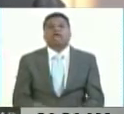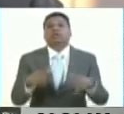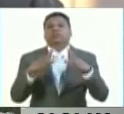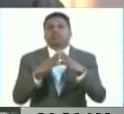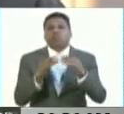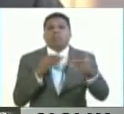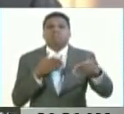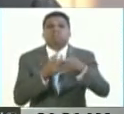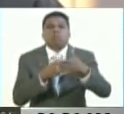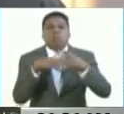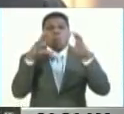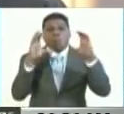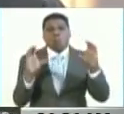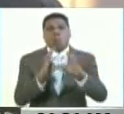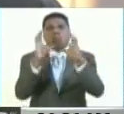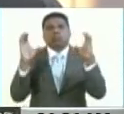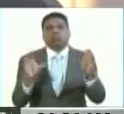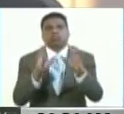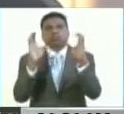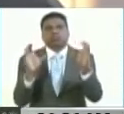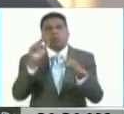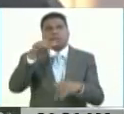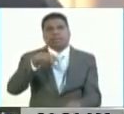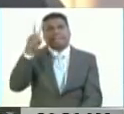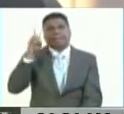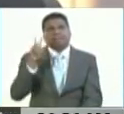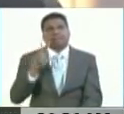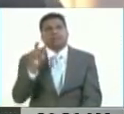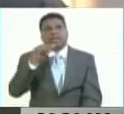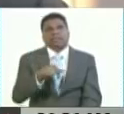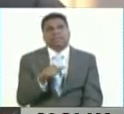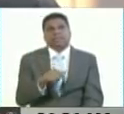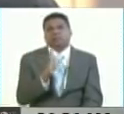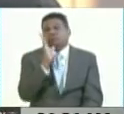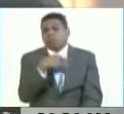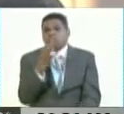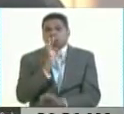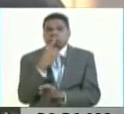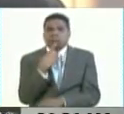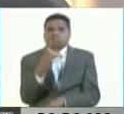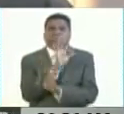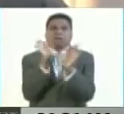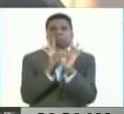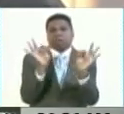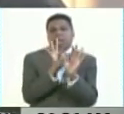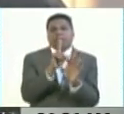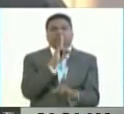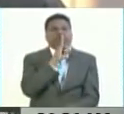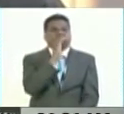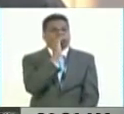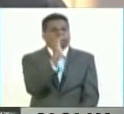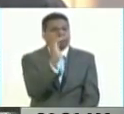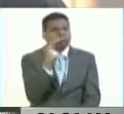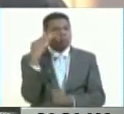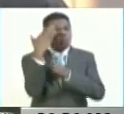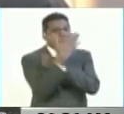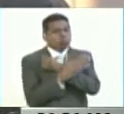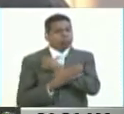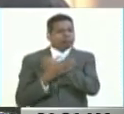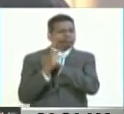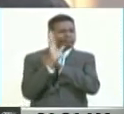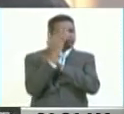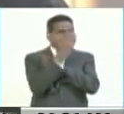informáticos son inclementes aquí en Venezuela, solamente que claro, no se hace mención de ellos porque el gobierno por supuesto tiene que protegerse a todo tipo de